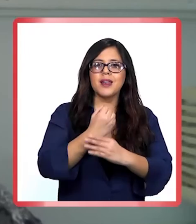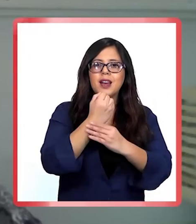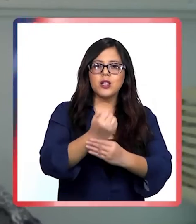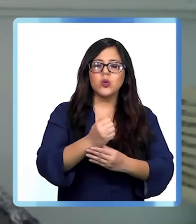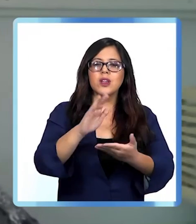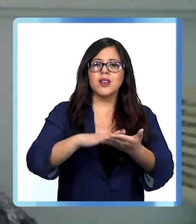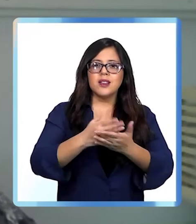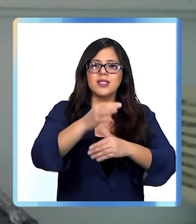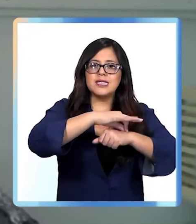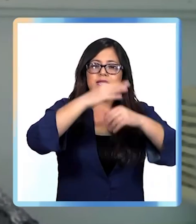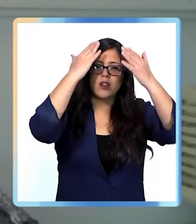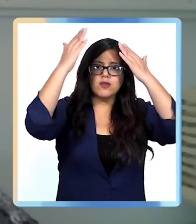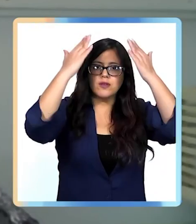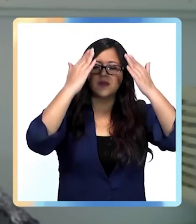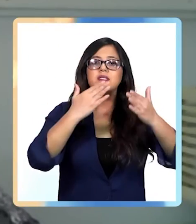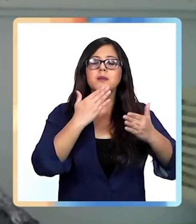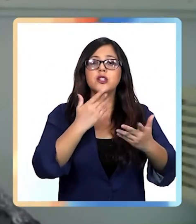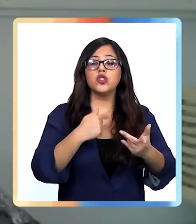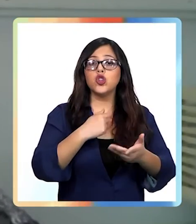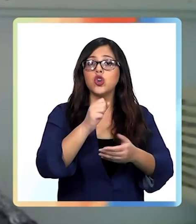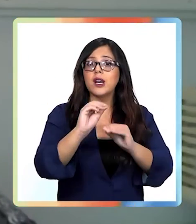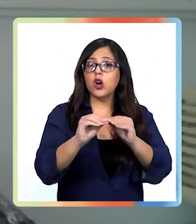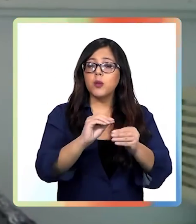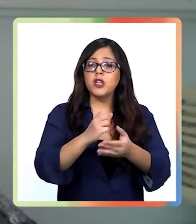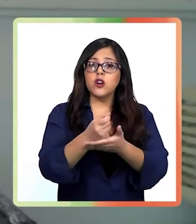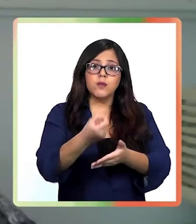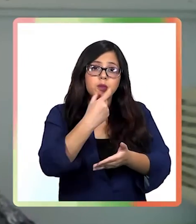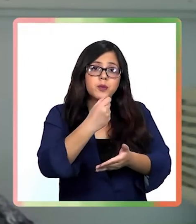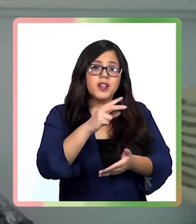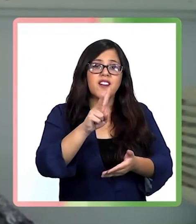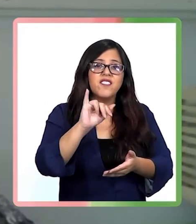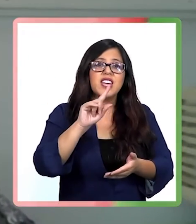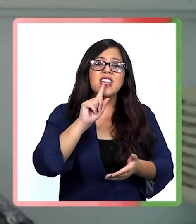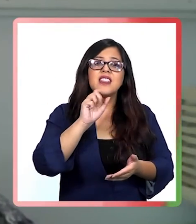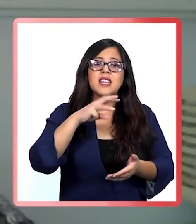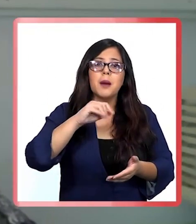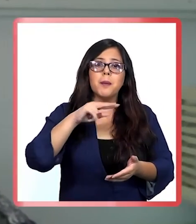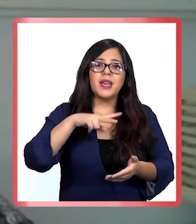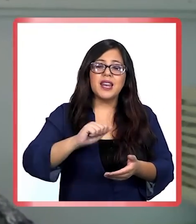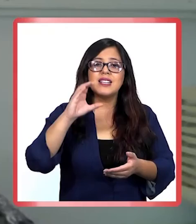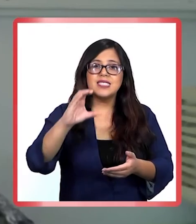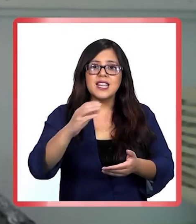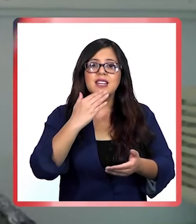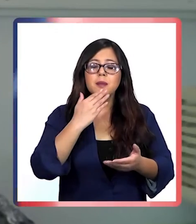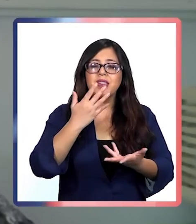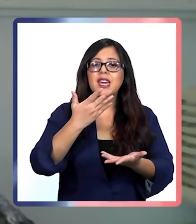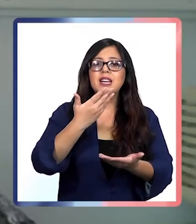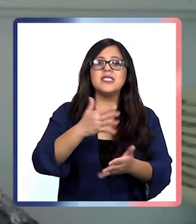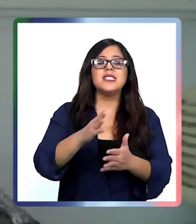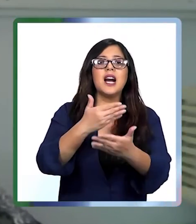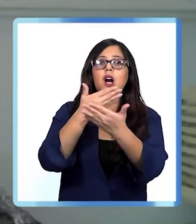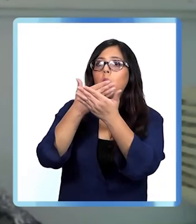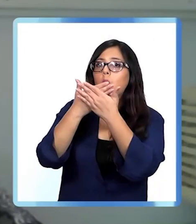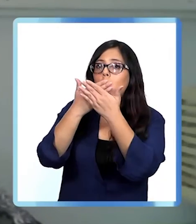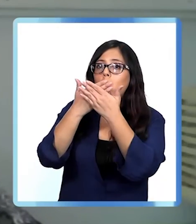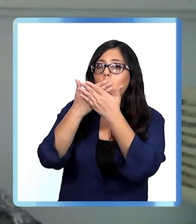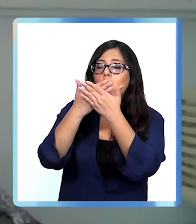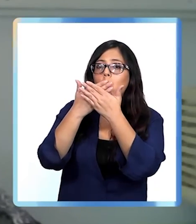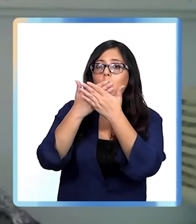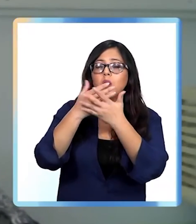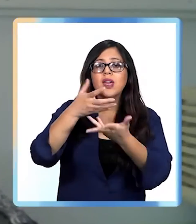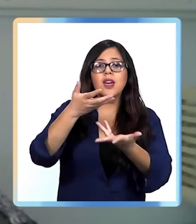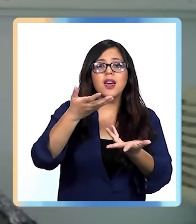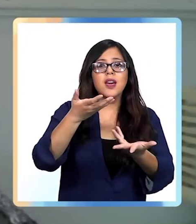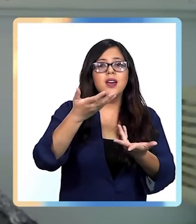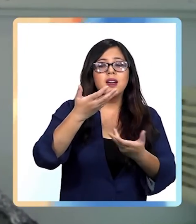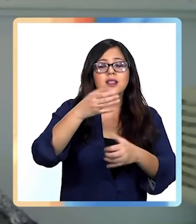mental. Yo recomiendo tomar vitamina C también, así que jugos de limonada, jugos de naranja, muy